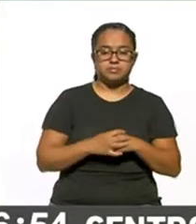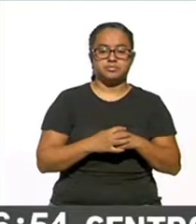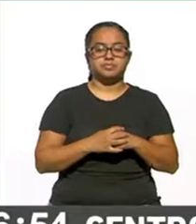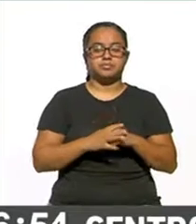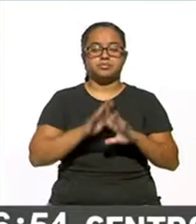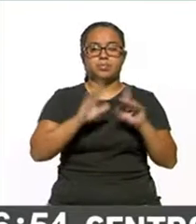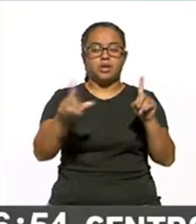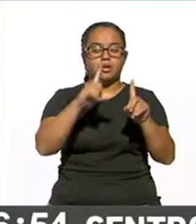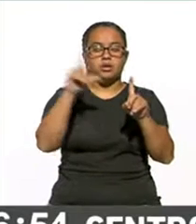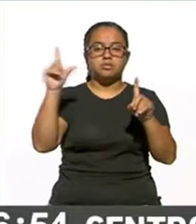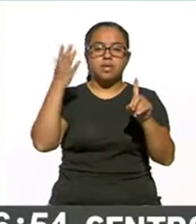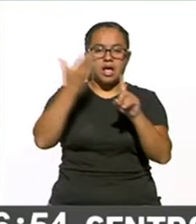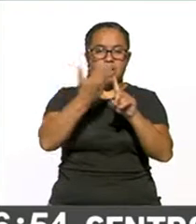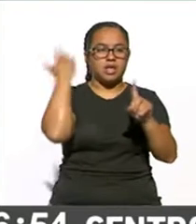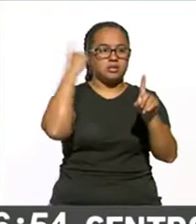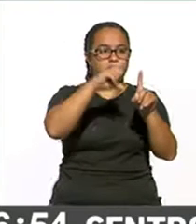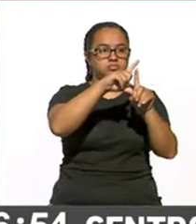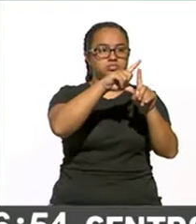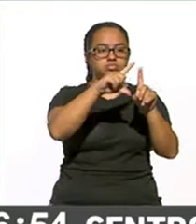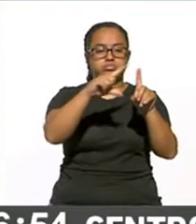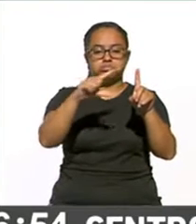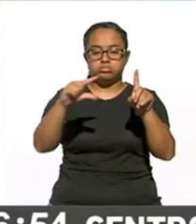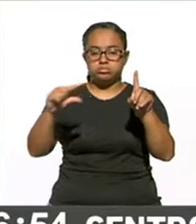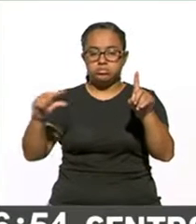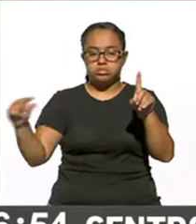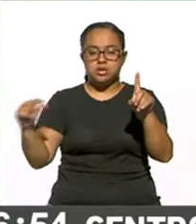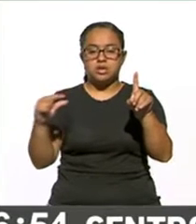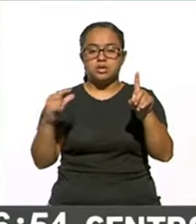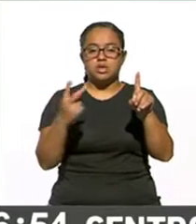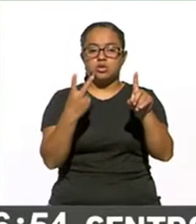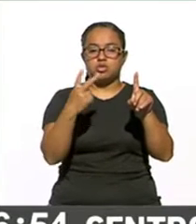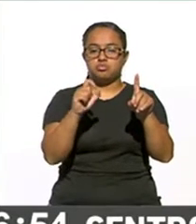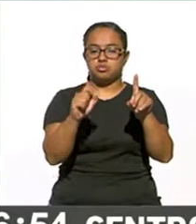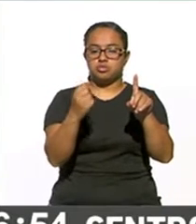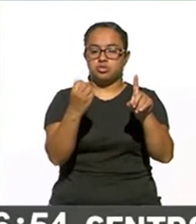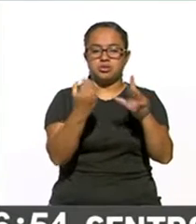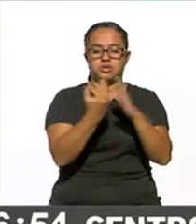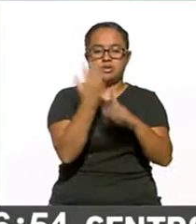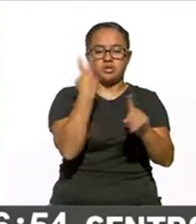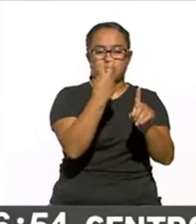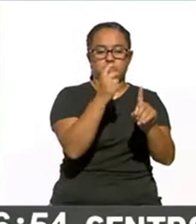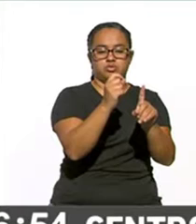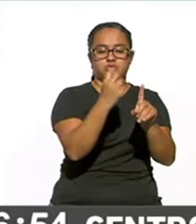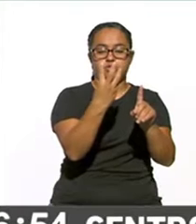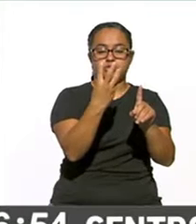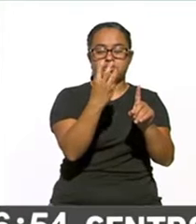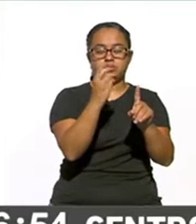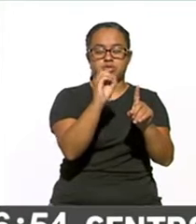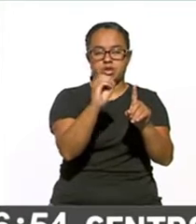ha ido bajando constantemente de 2.03 a 1.62.